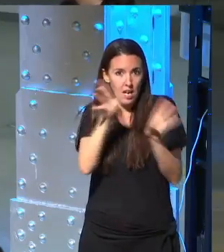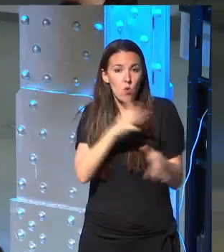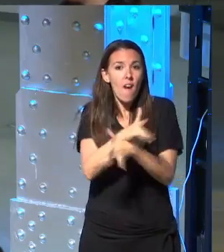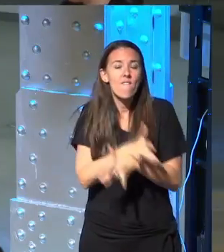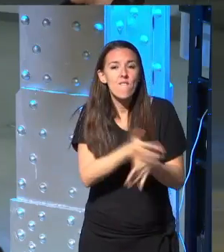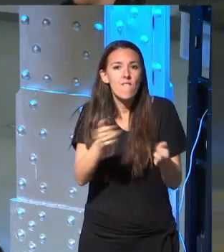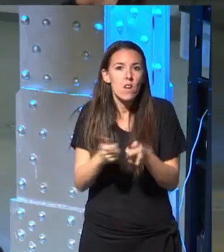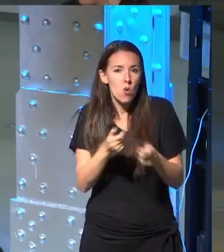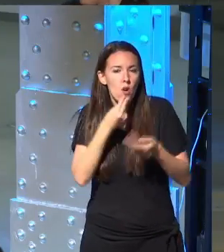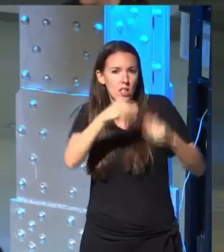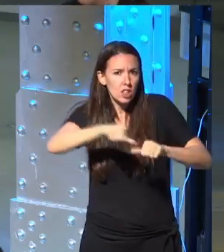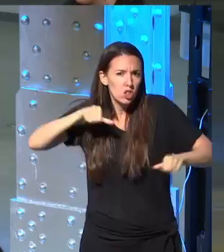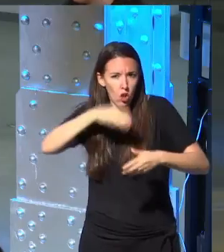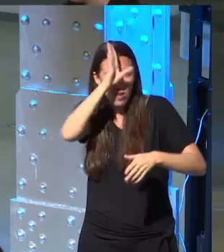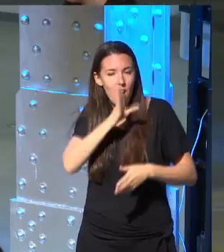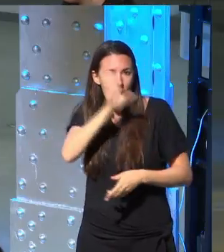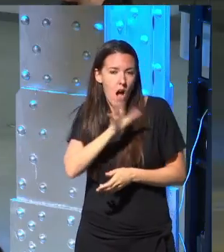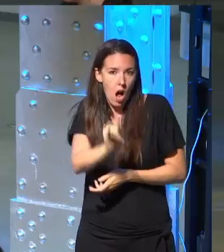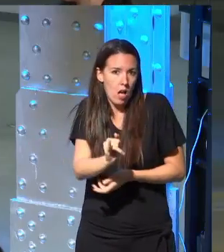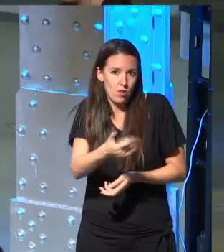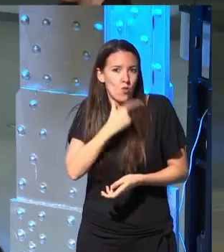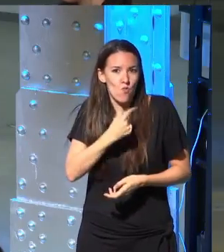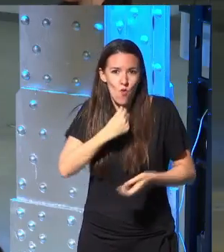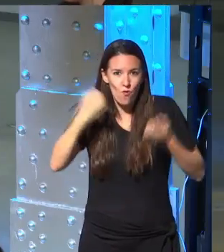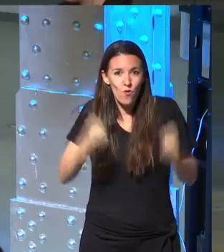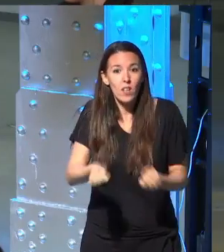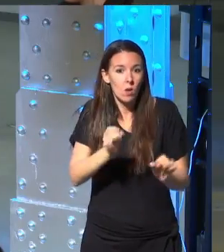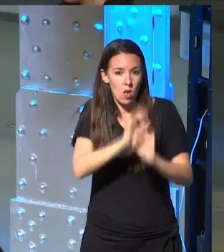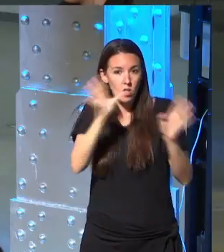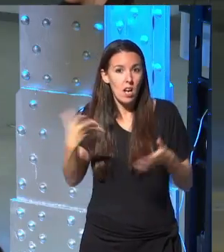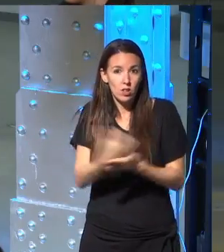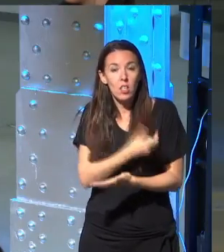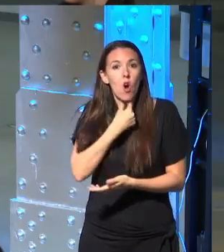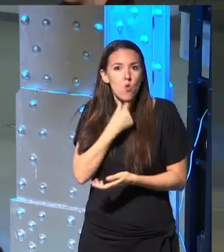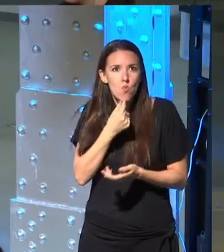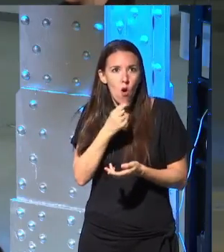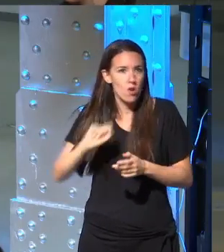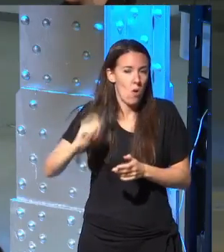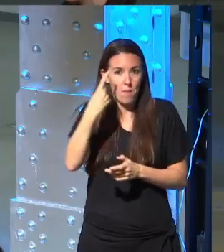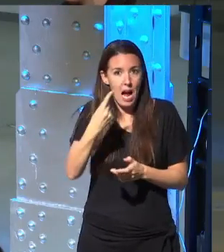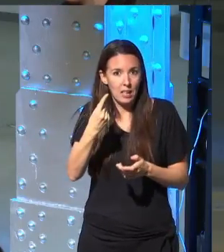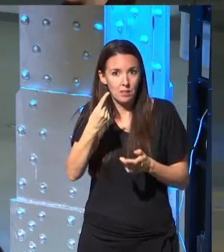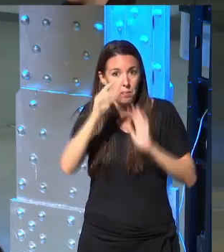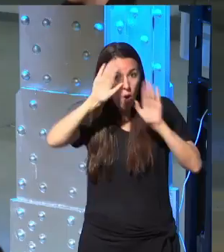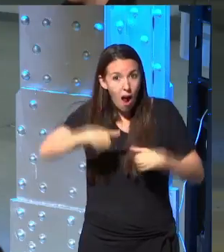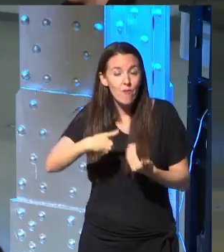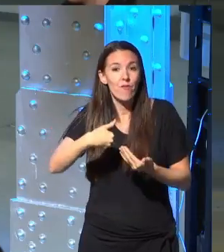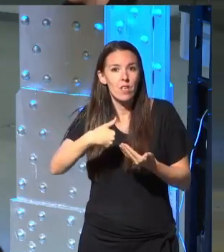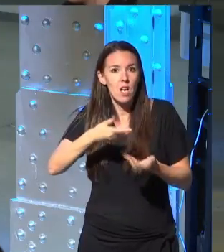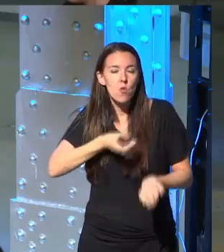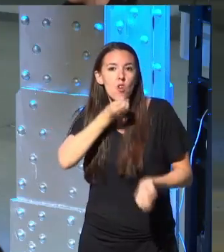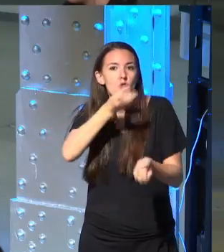una gran historia de fondo con muchísimo humor. O sea, de hecho, bueno, realmente el humor está casi por encima, ¿no? Pero encima de fondo te está